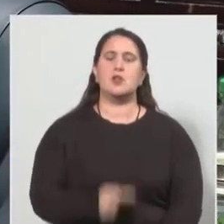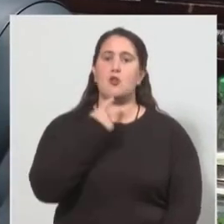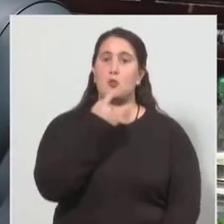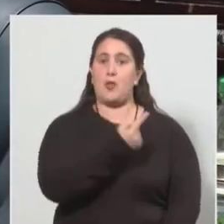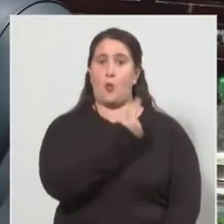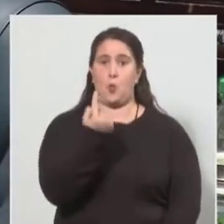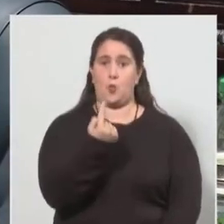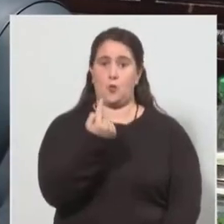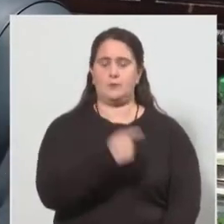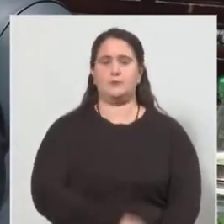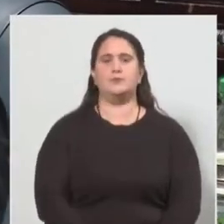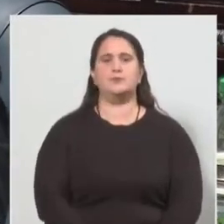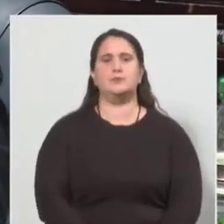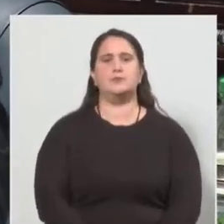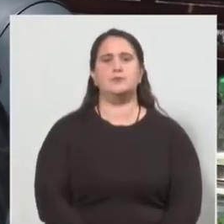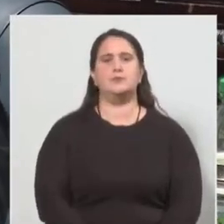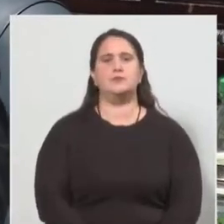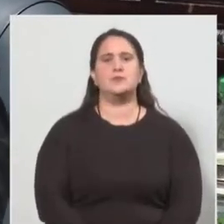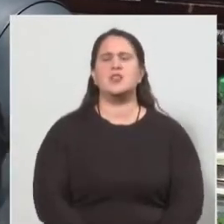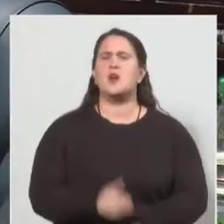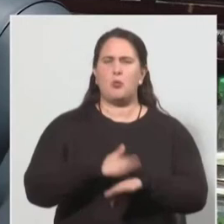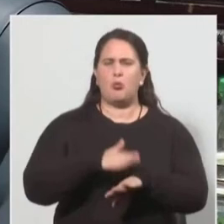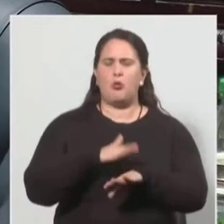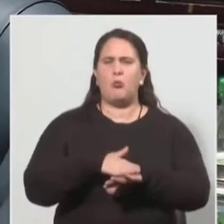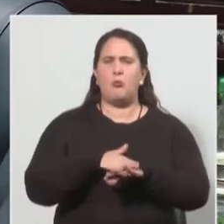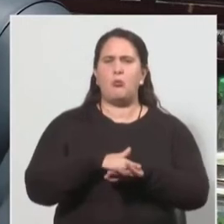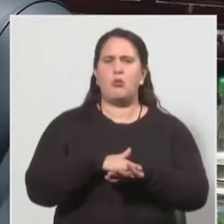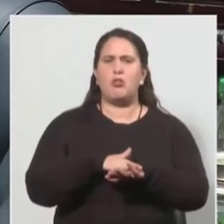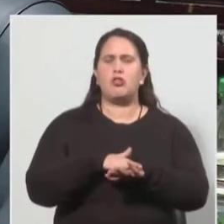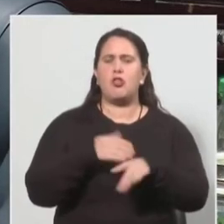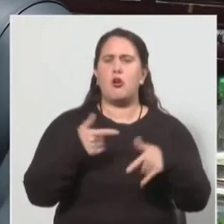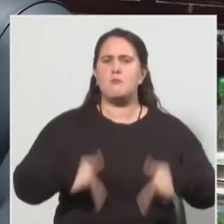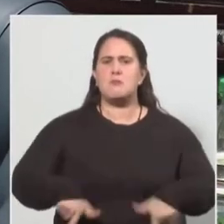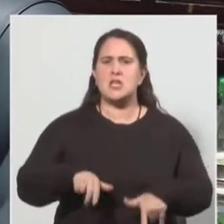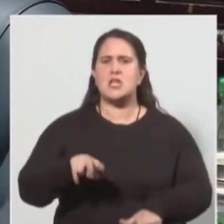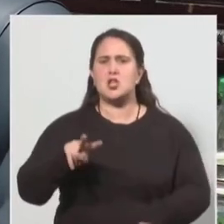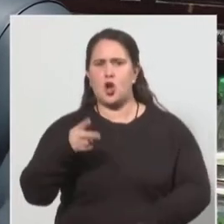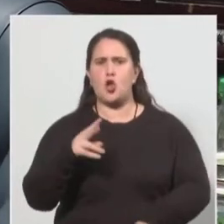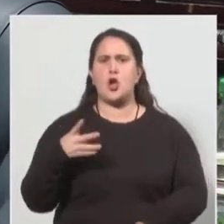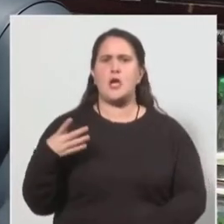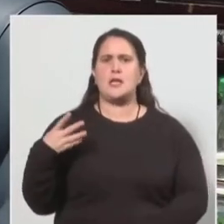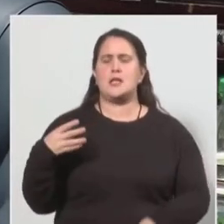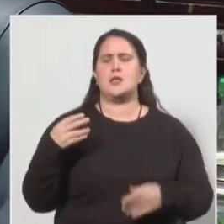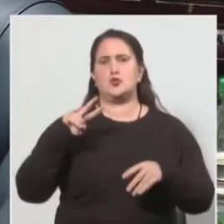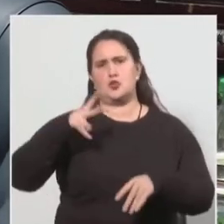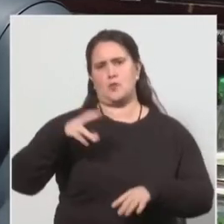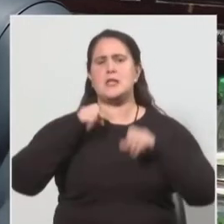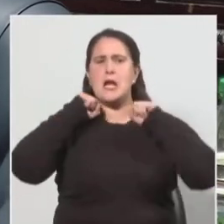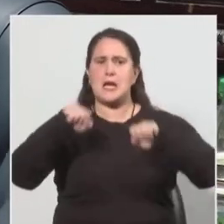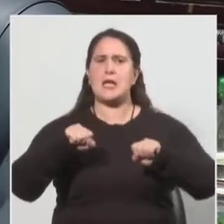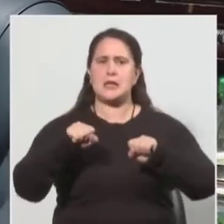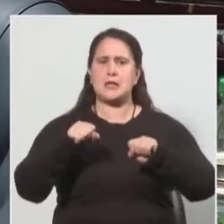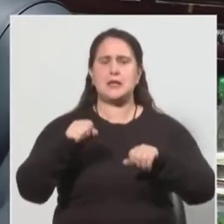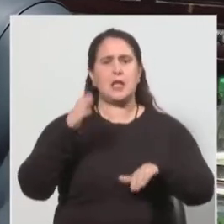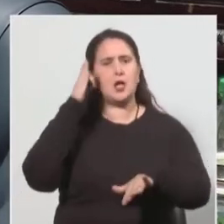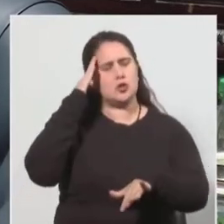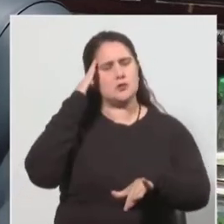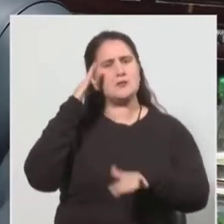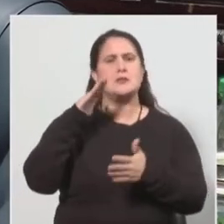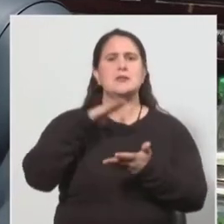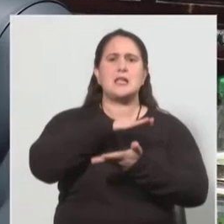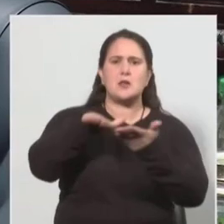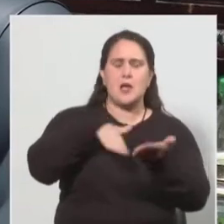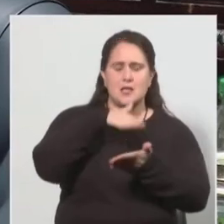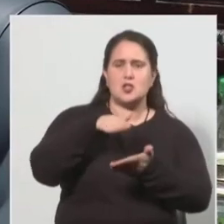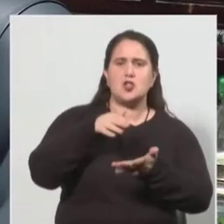Duda número 1. ¿En qué momento los ministros y subsecretarios tomaron conocimiento del caso